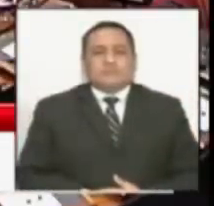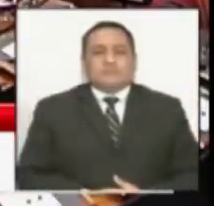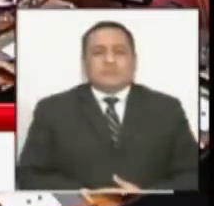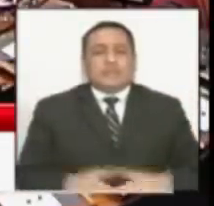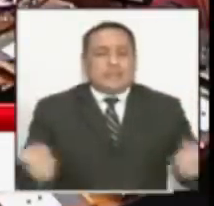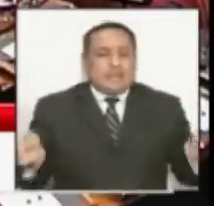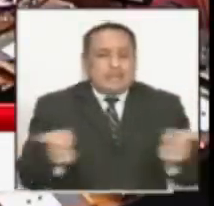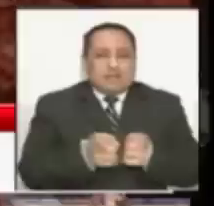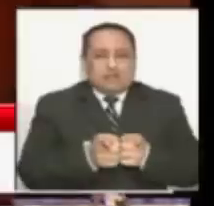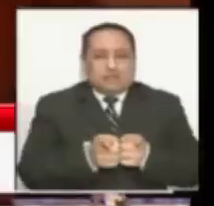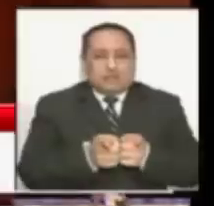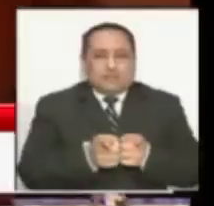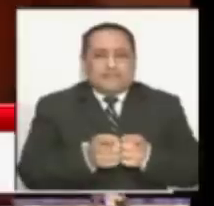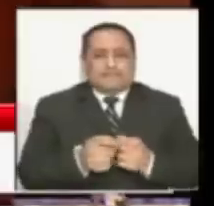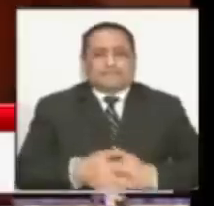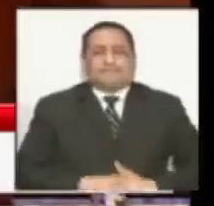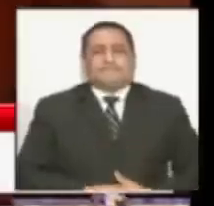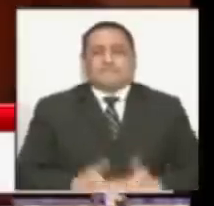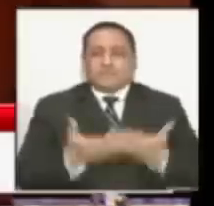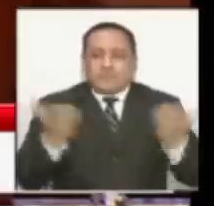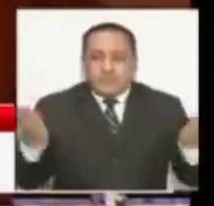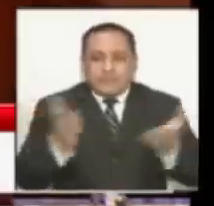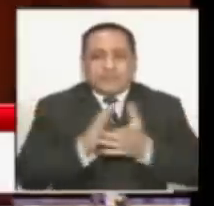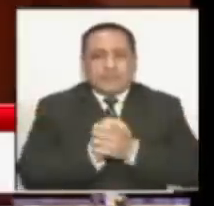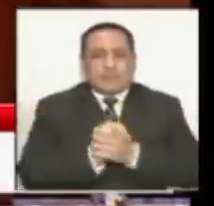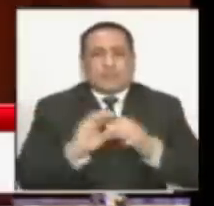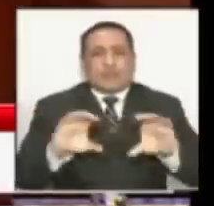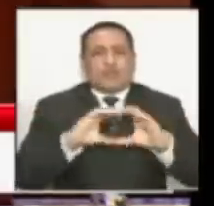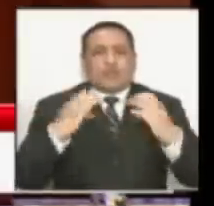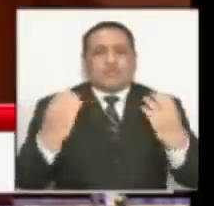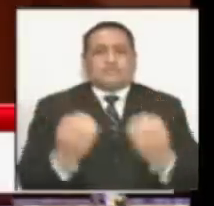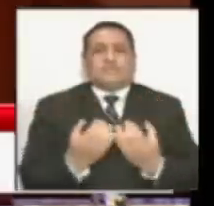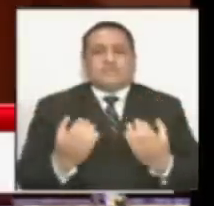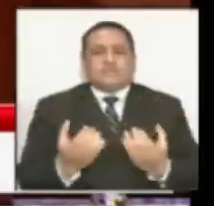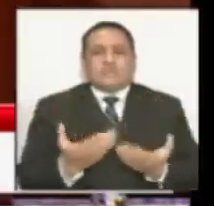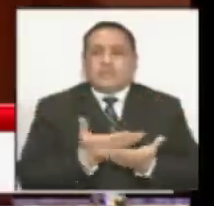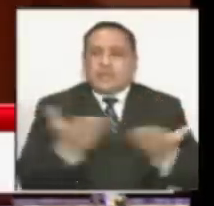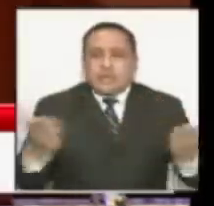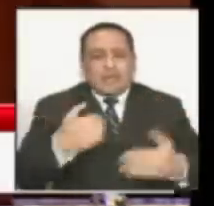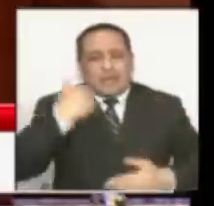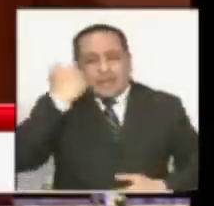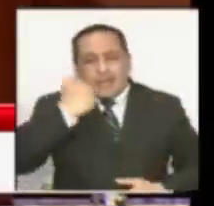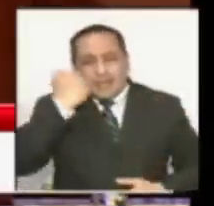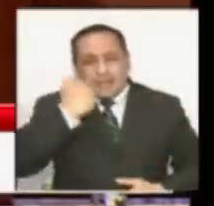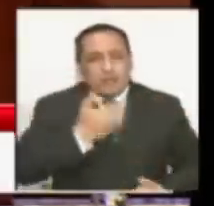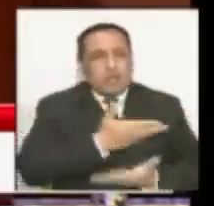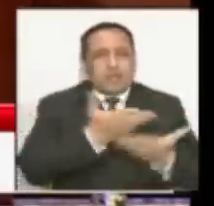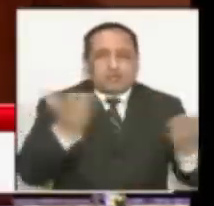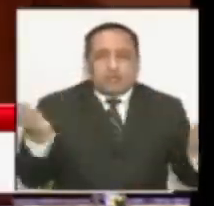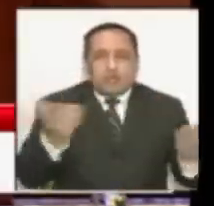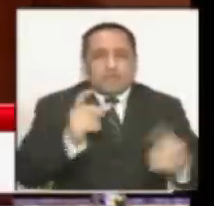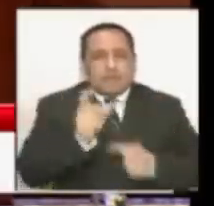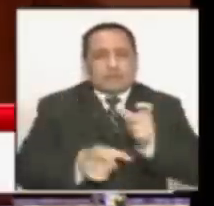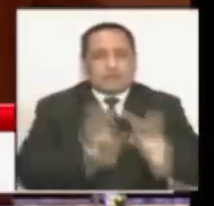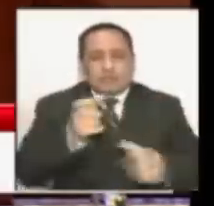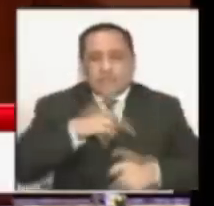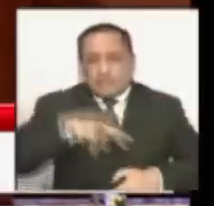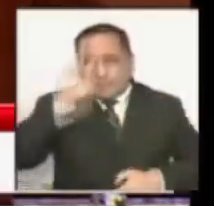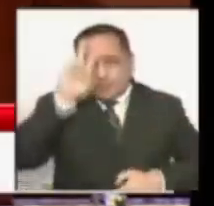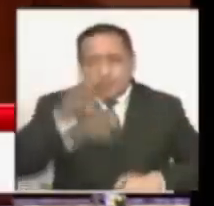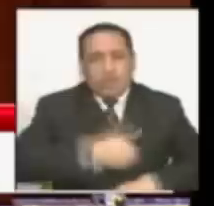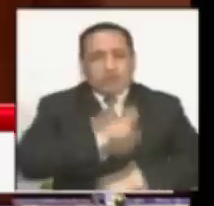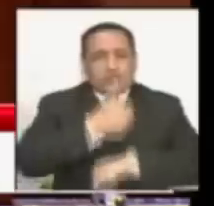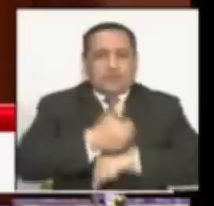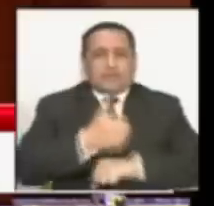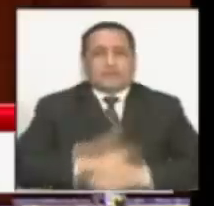En resumen, queridos colegas congresistas, apreciadas autoridades y queridos peruanos y